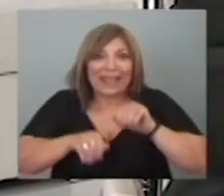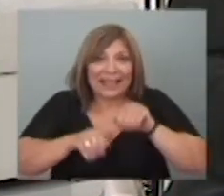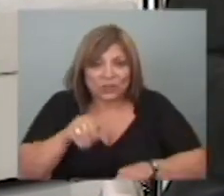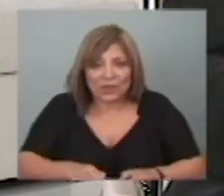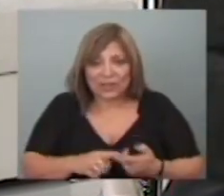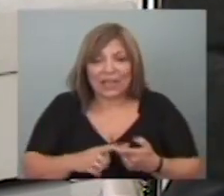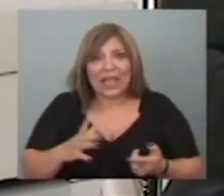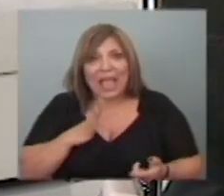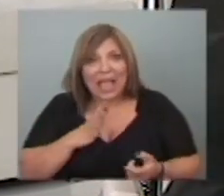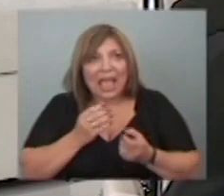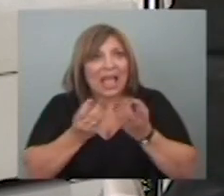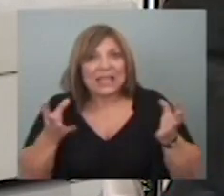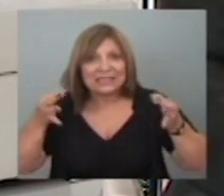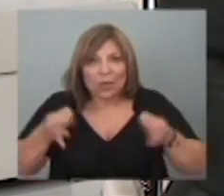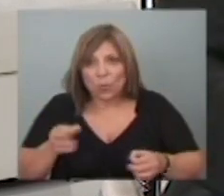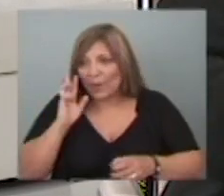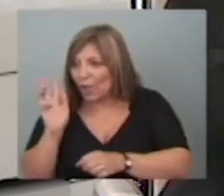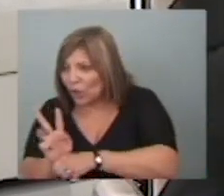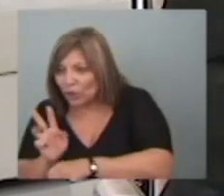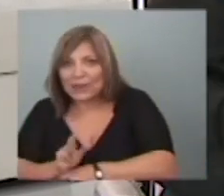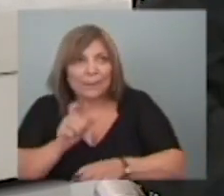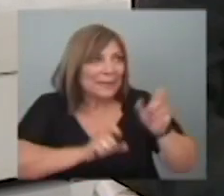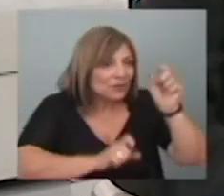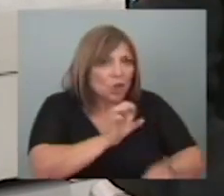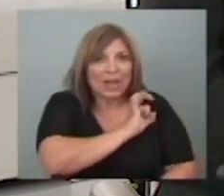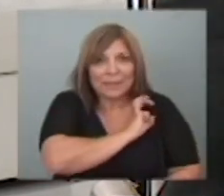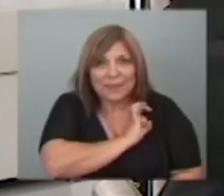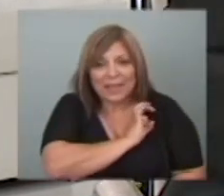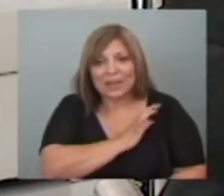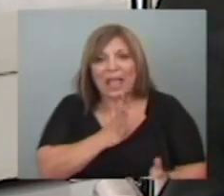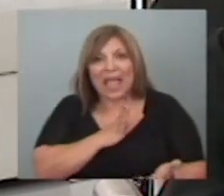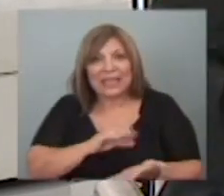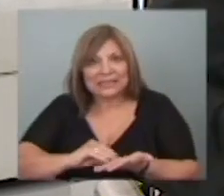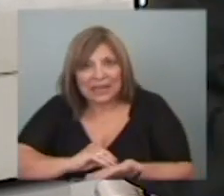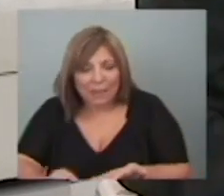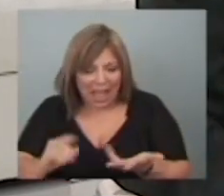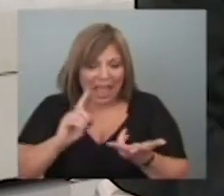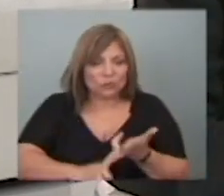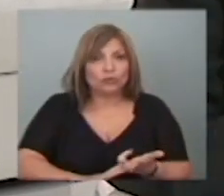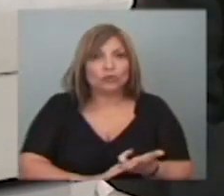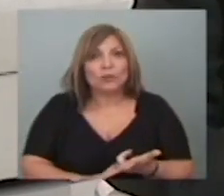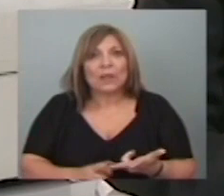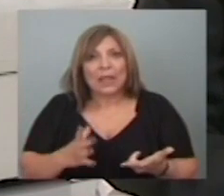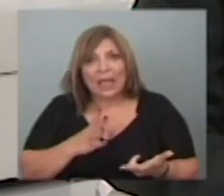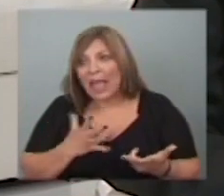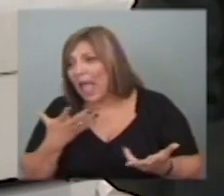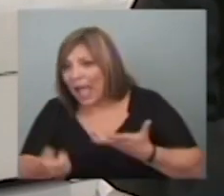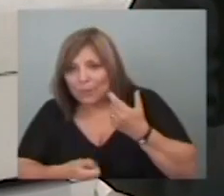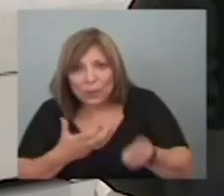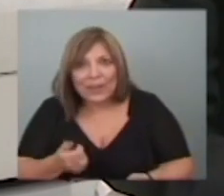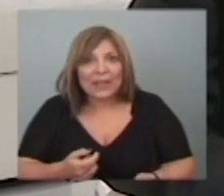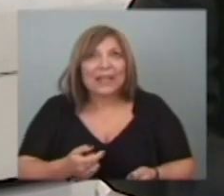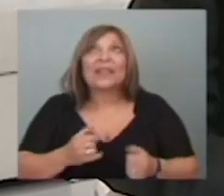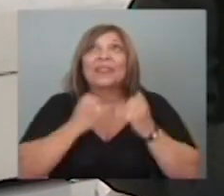con un determinado número de garantías, con personas que a veces son hasta escribanos, con personas que dan una mano en el